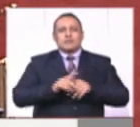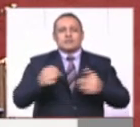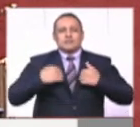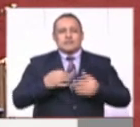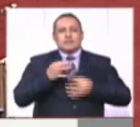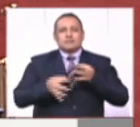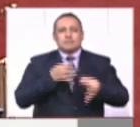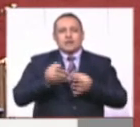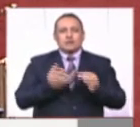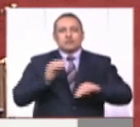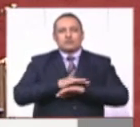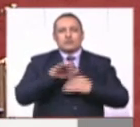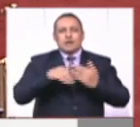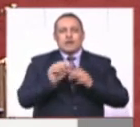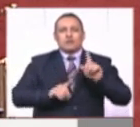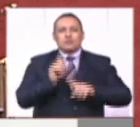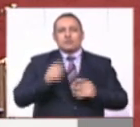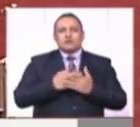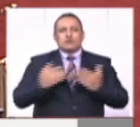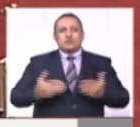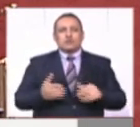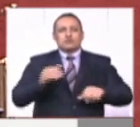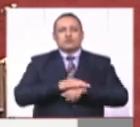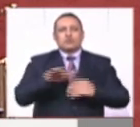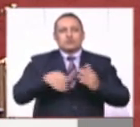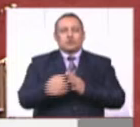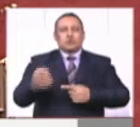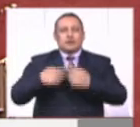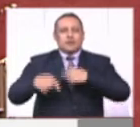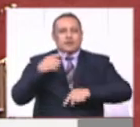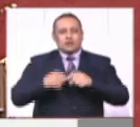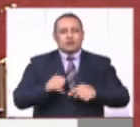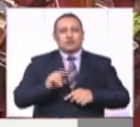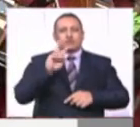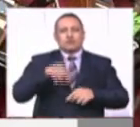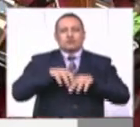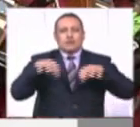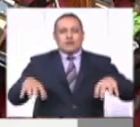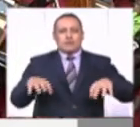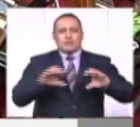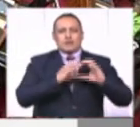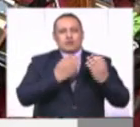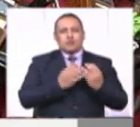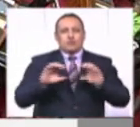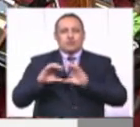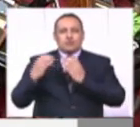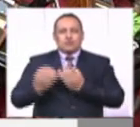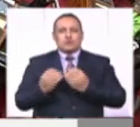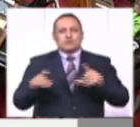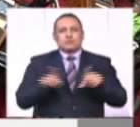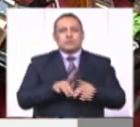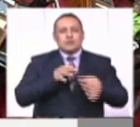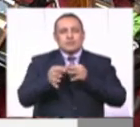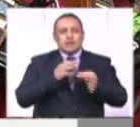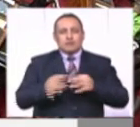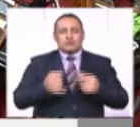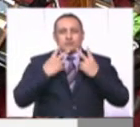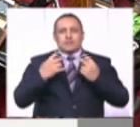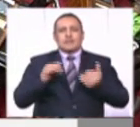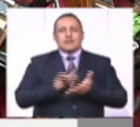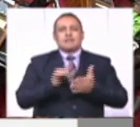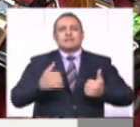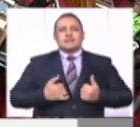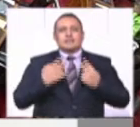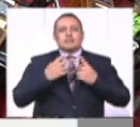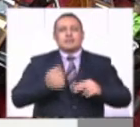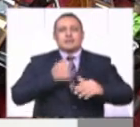informando sobre algunos detalles del retorno a la bicameralidad eh Gabriel coméntanos los detalles que tienes